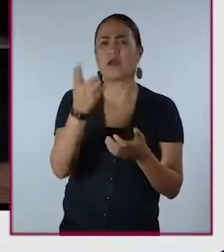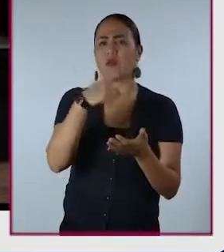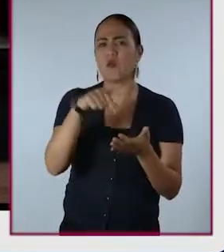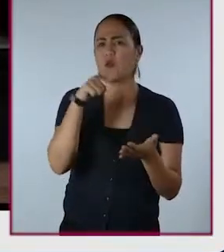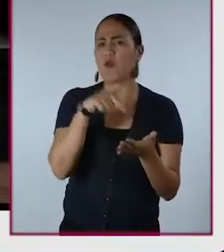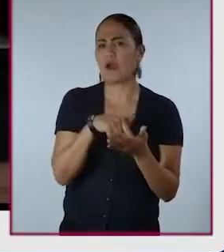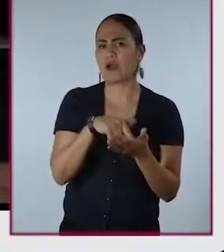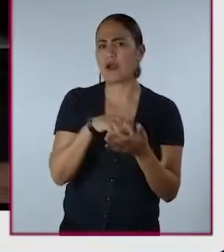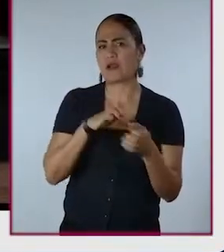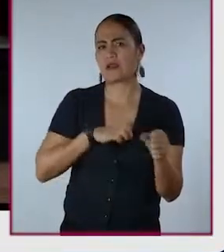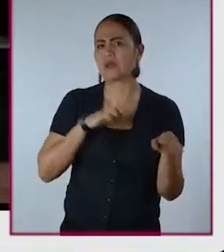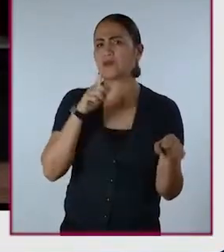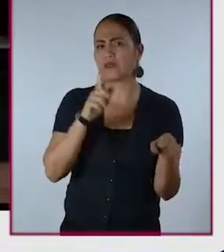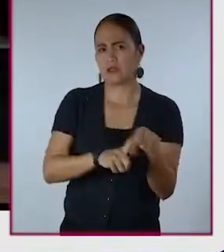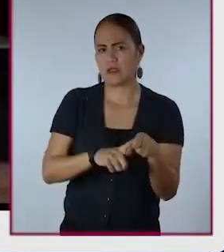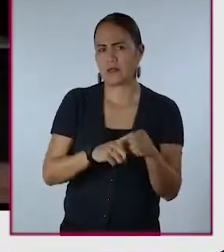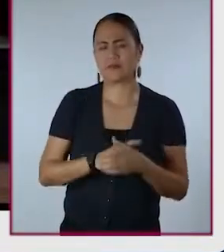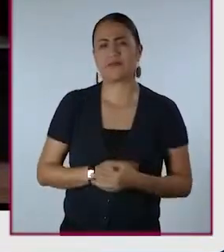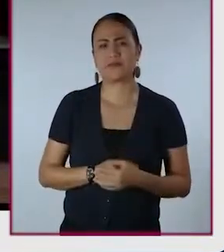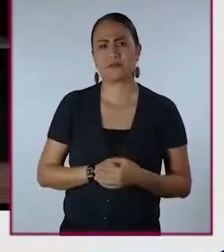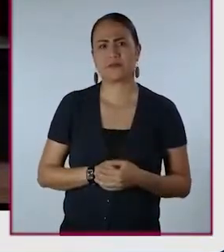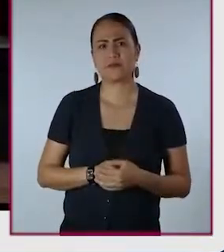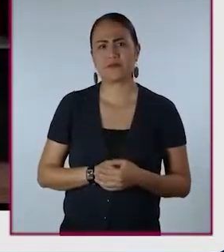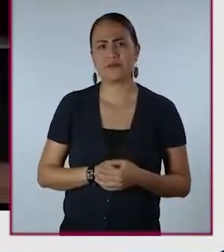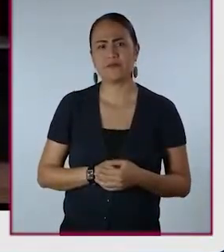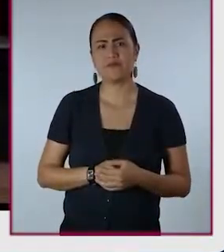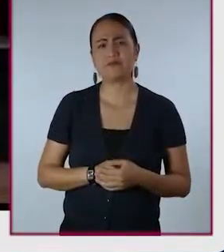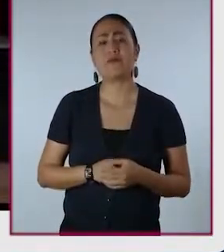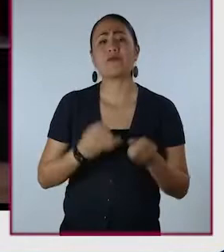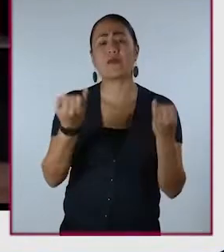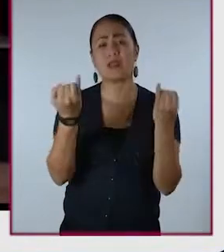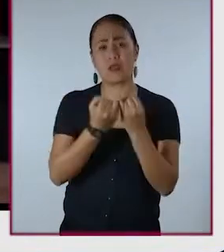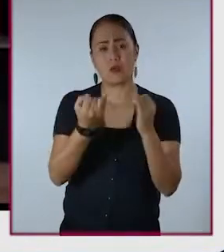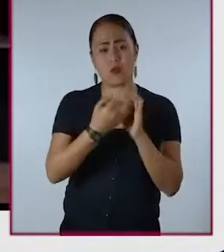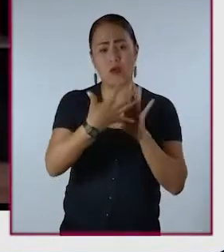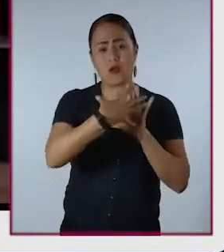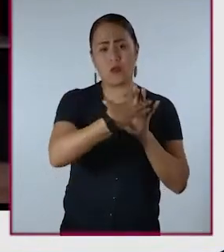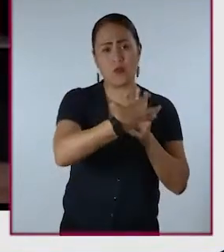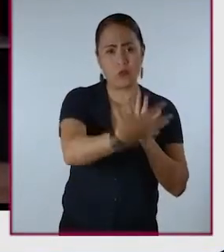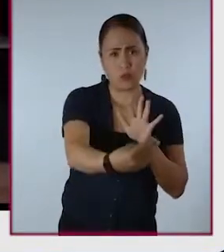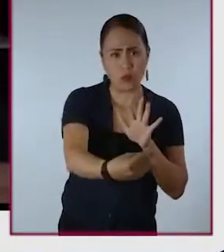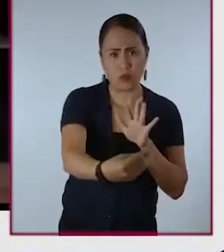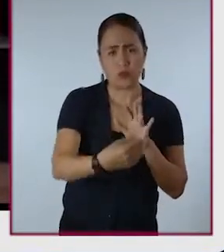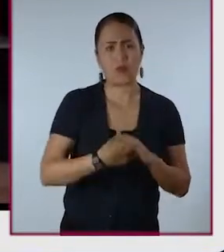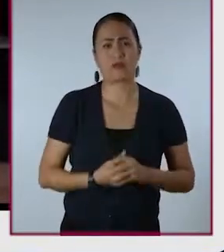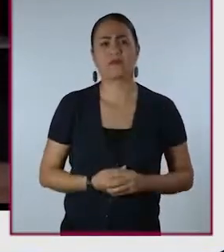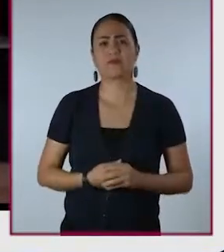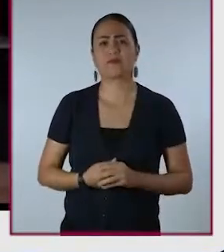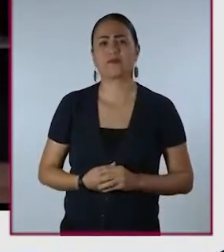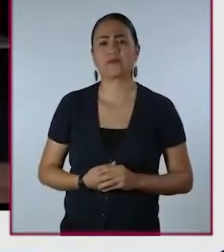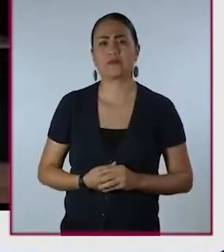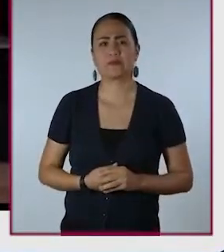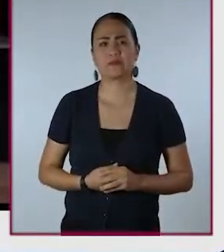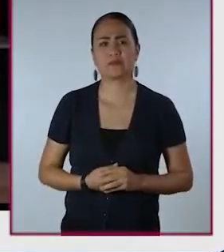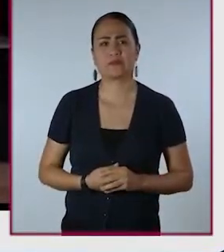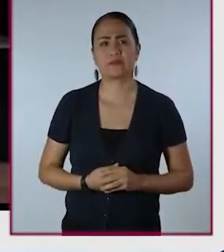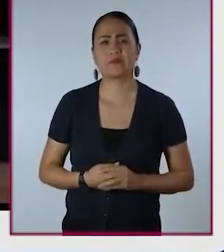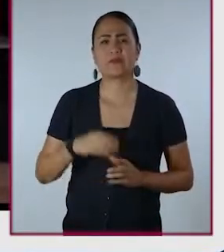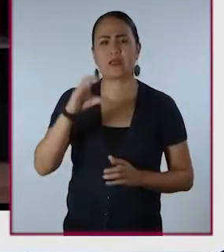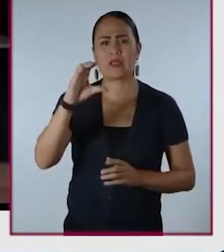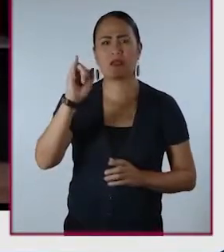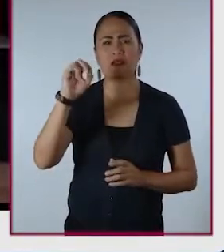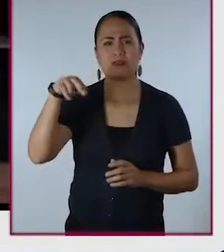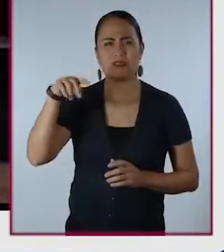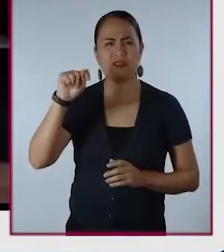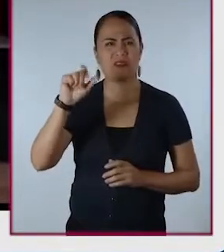almacenamiento. Necesitamos tener un respaldo en cinta, que es una cinta de